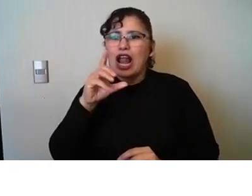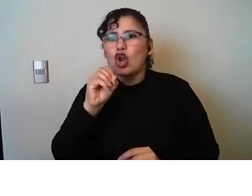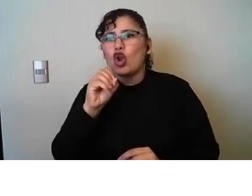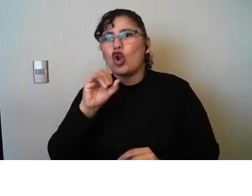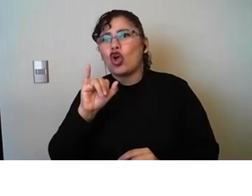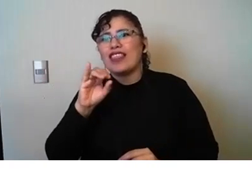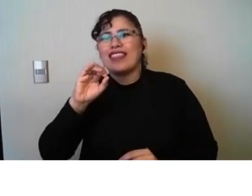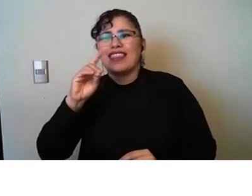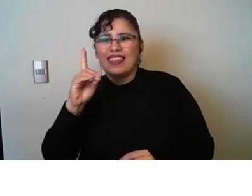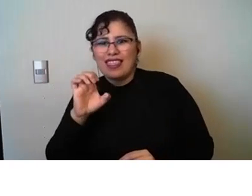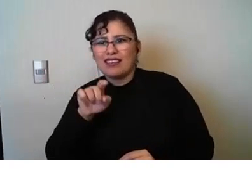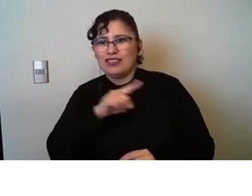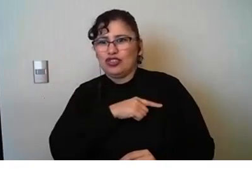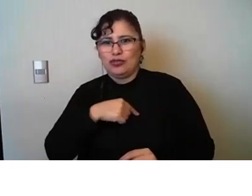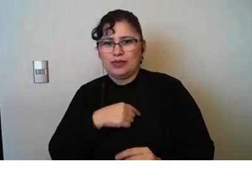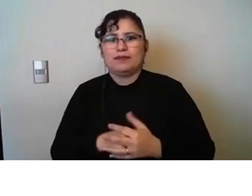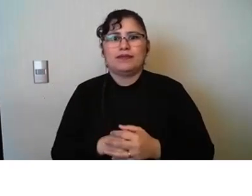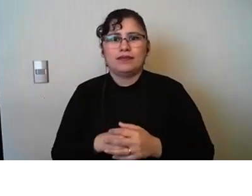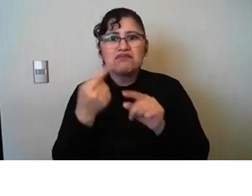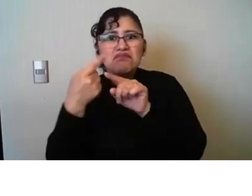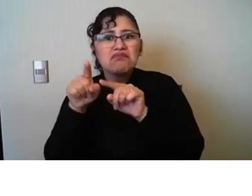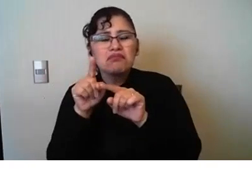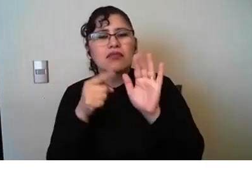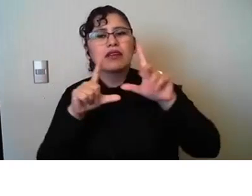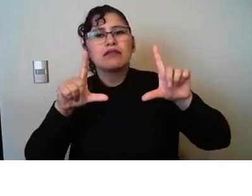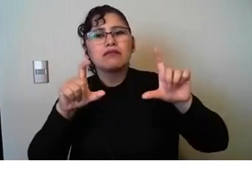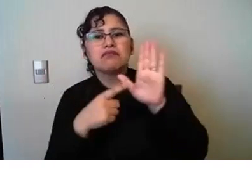temporal. Ahí tenemos otra imagen